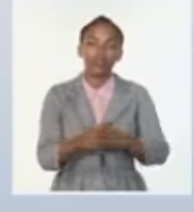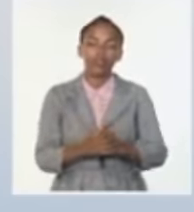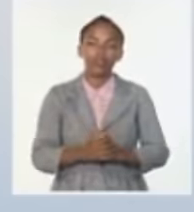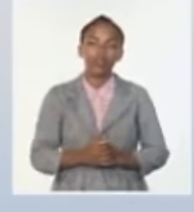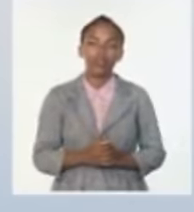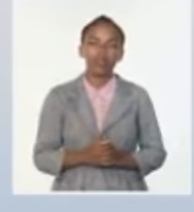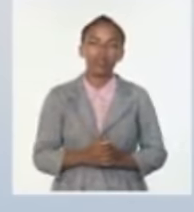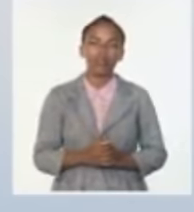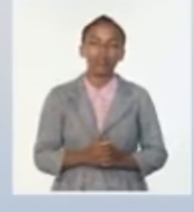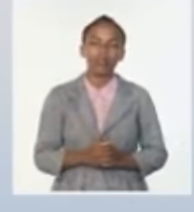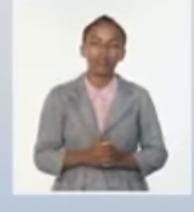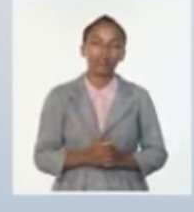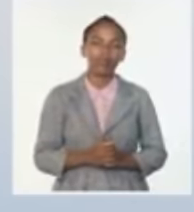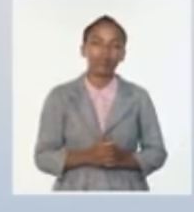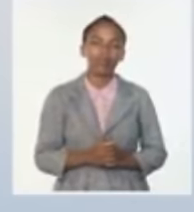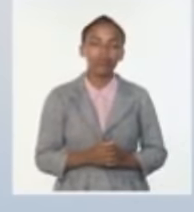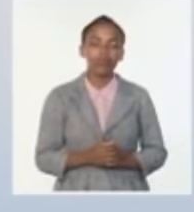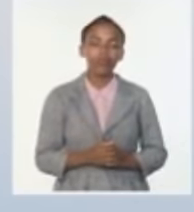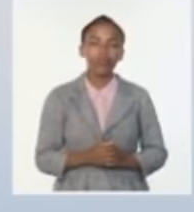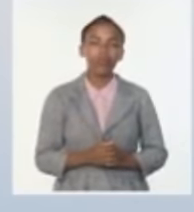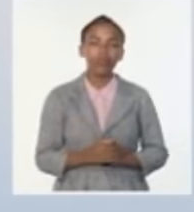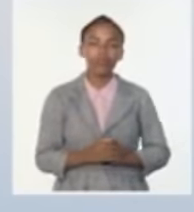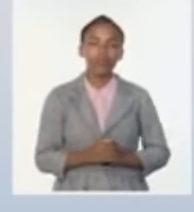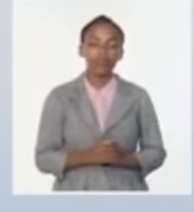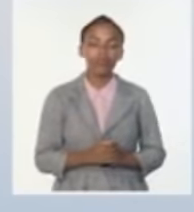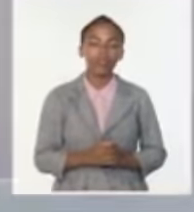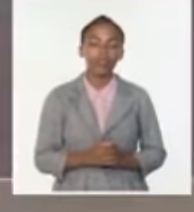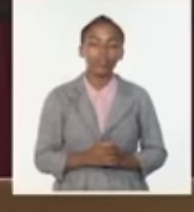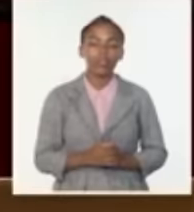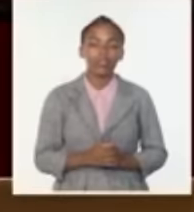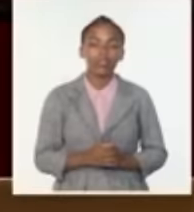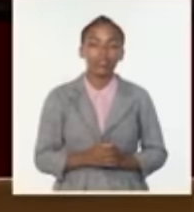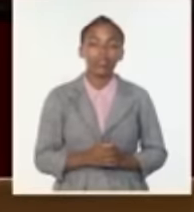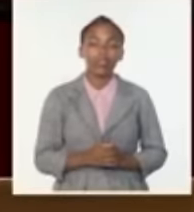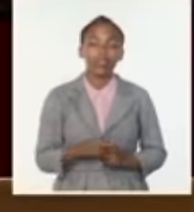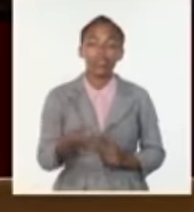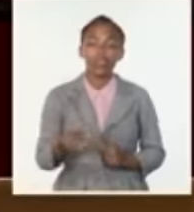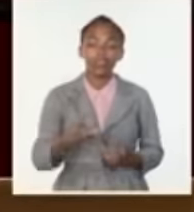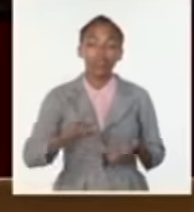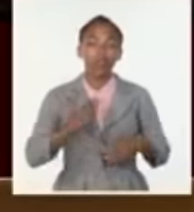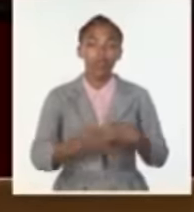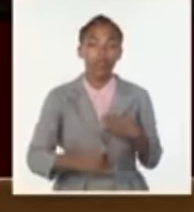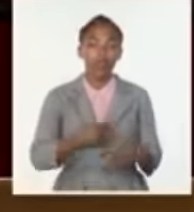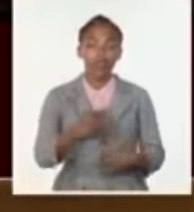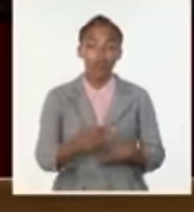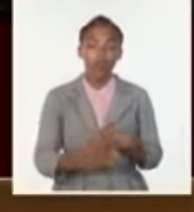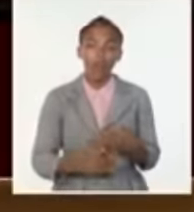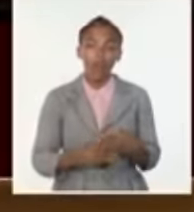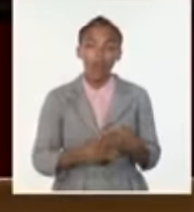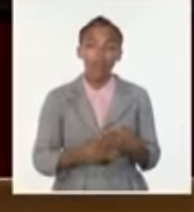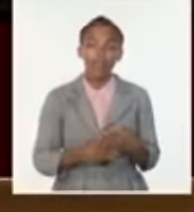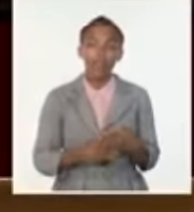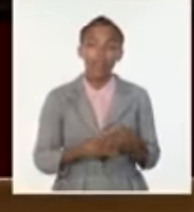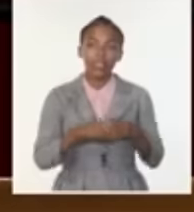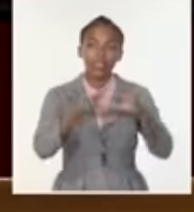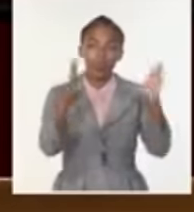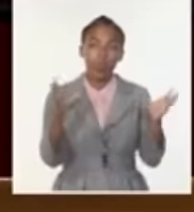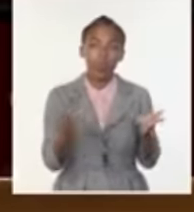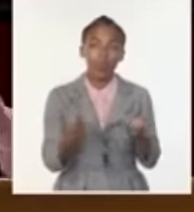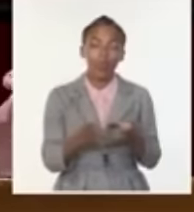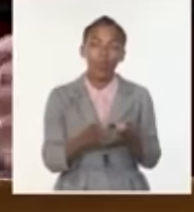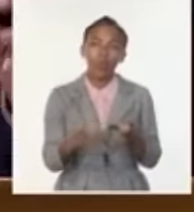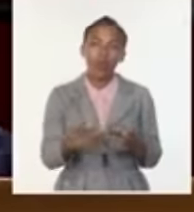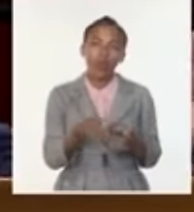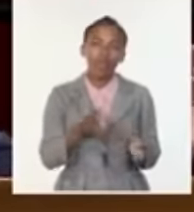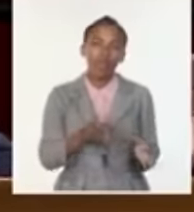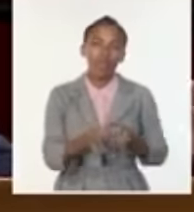Popular. Y no hemos avanzado mucho, y no, es verdad que hay un problema serio de completamiento, pero también de su funcionamiento.